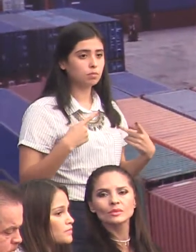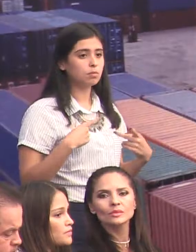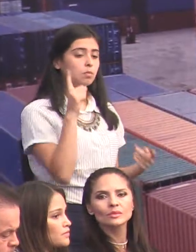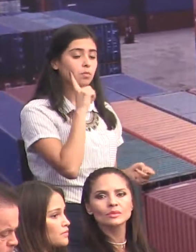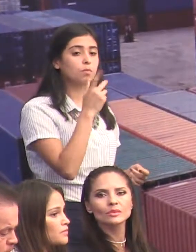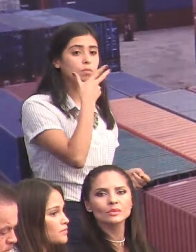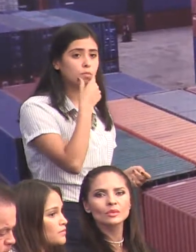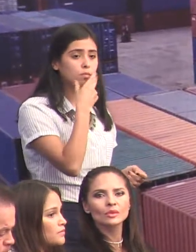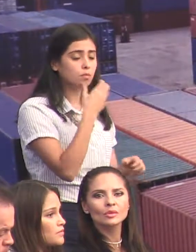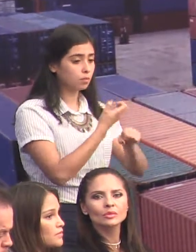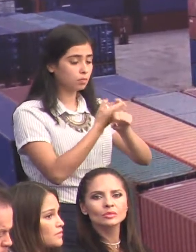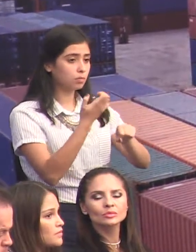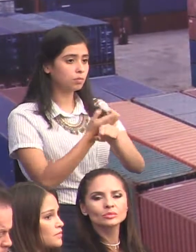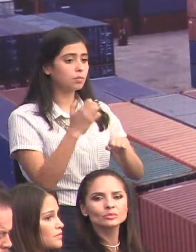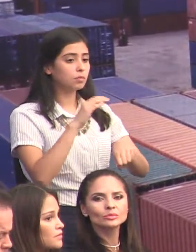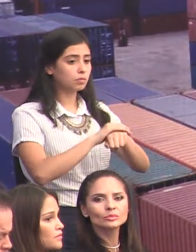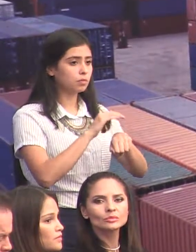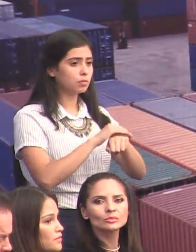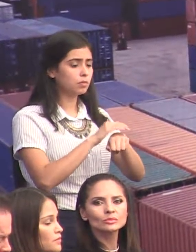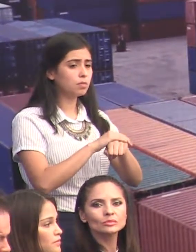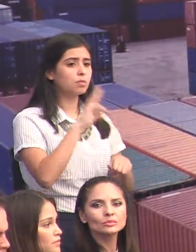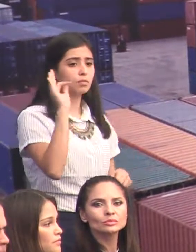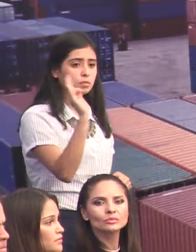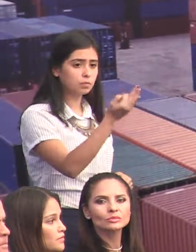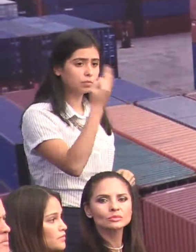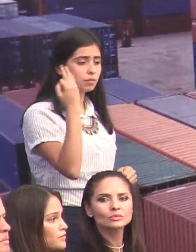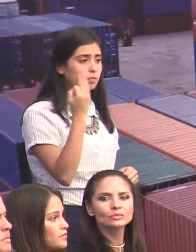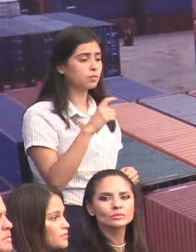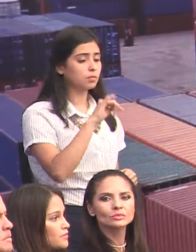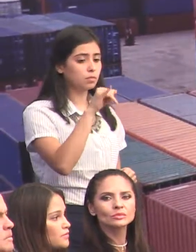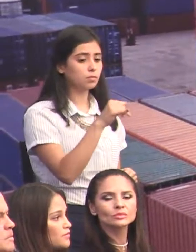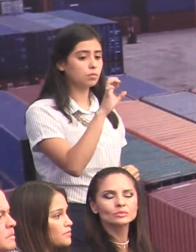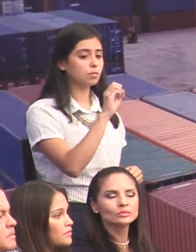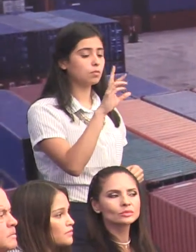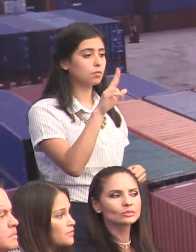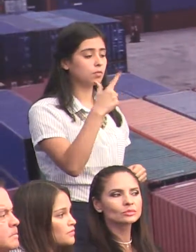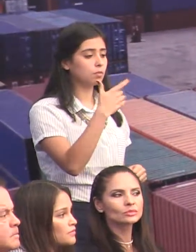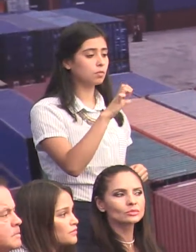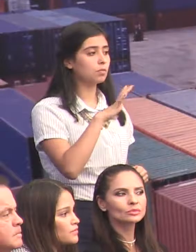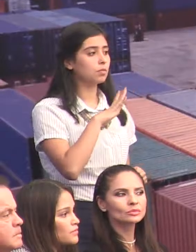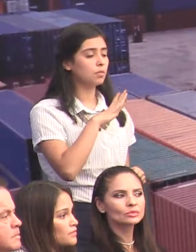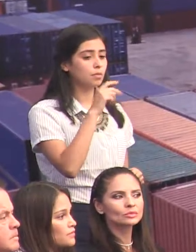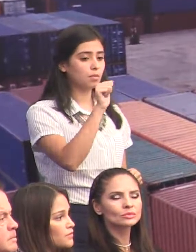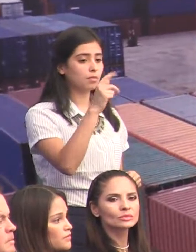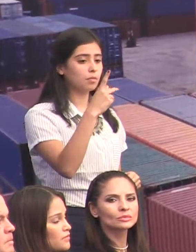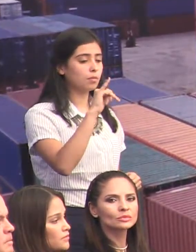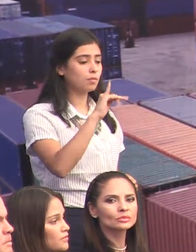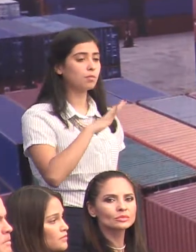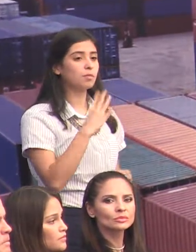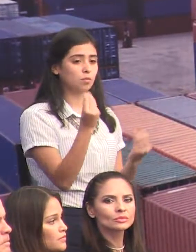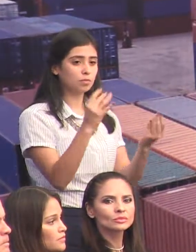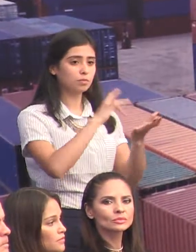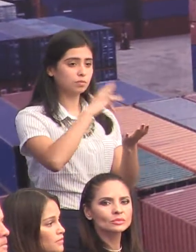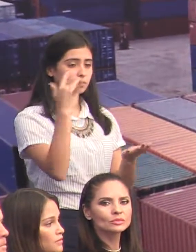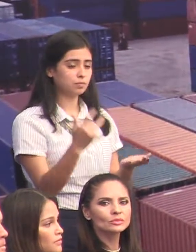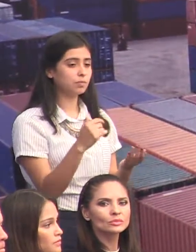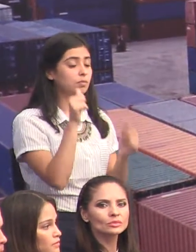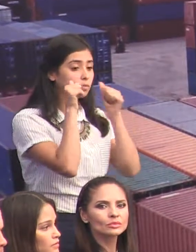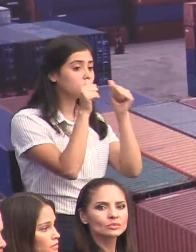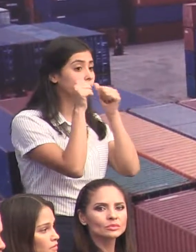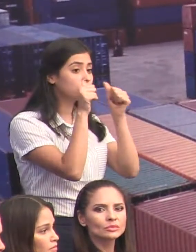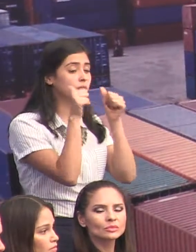del Congreso local, al licenciado Marco Antonio Flores, presidente del Supremo Tribunal de Justicia del Estado, a nuestro amigo el almirante